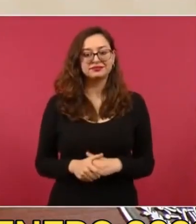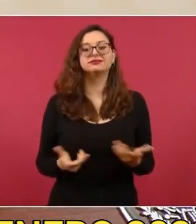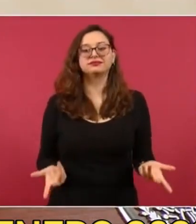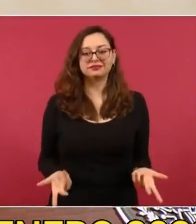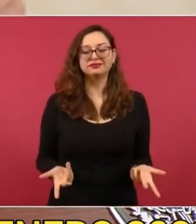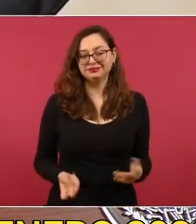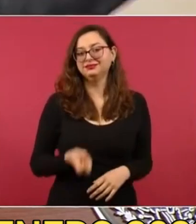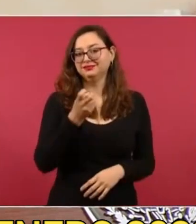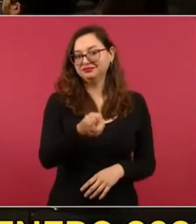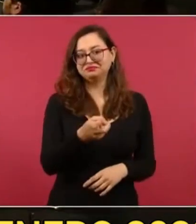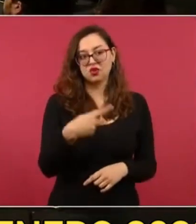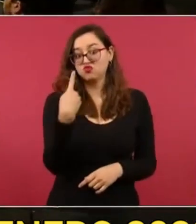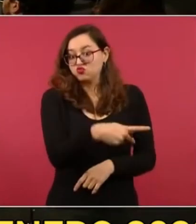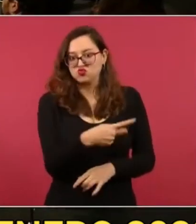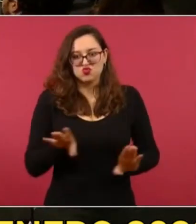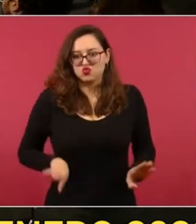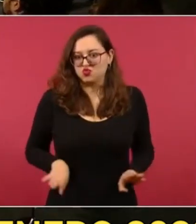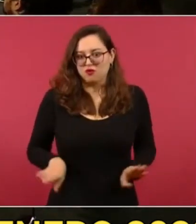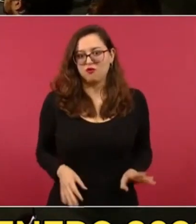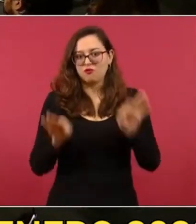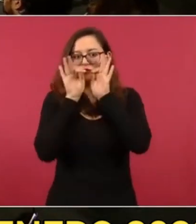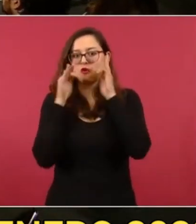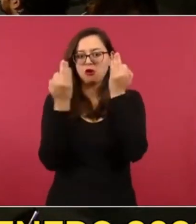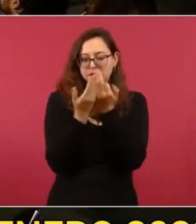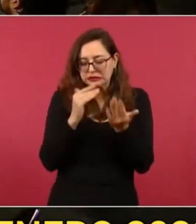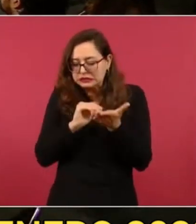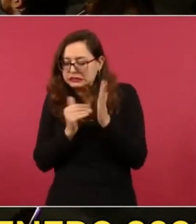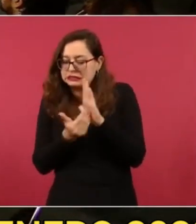para justificar la privatización.